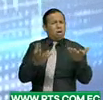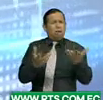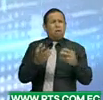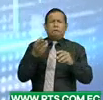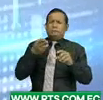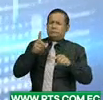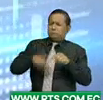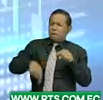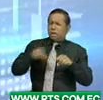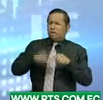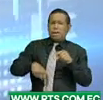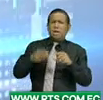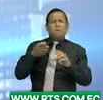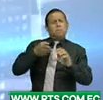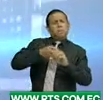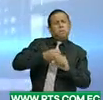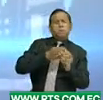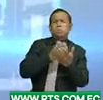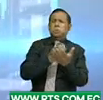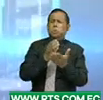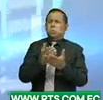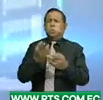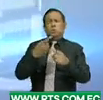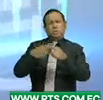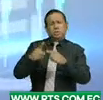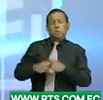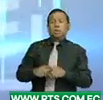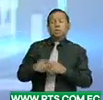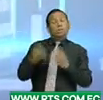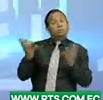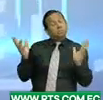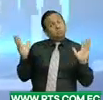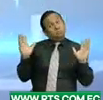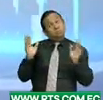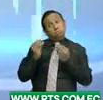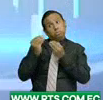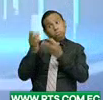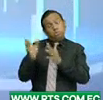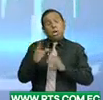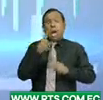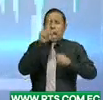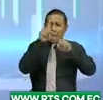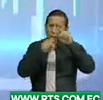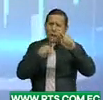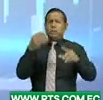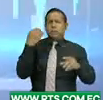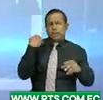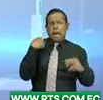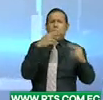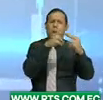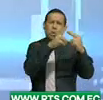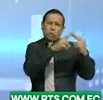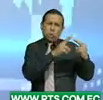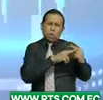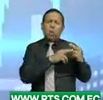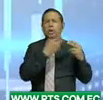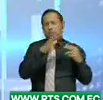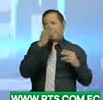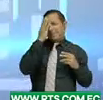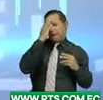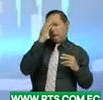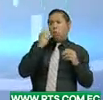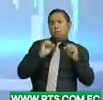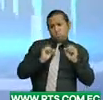cursos y todo eso. Pero, como le repito, habemos conocido de que por medio de palancas podemos sacar